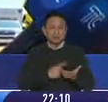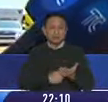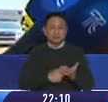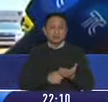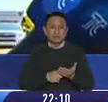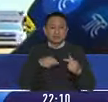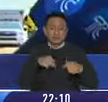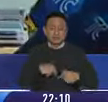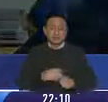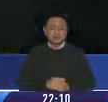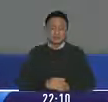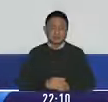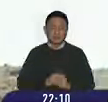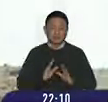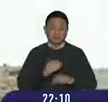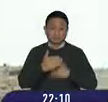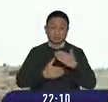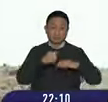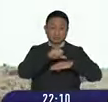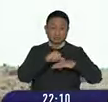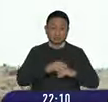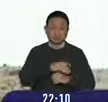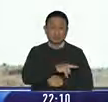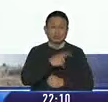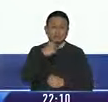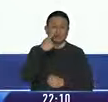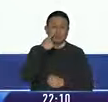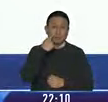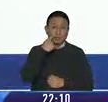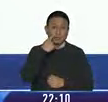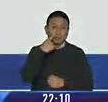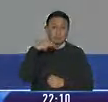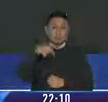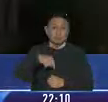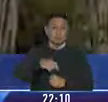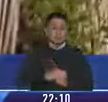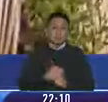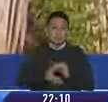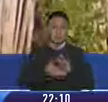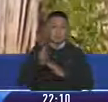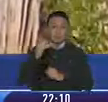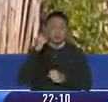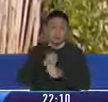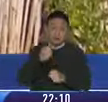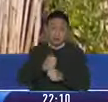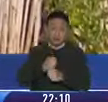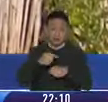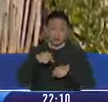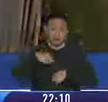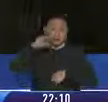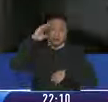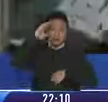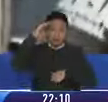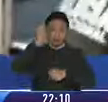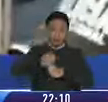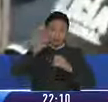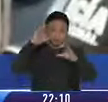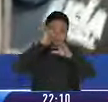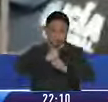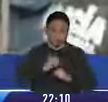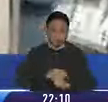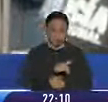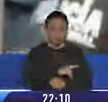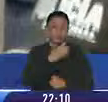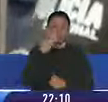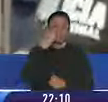el momento que se realice la autopsia. El padre de las niñas en esos instantes se encontraba trabajando porque tuvo guardia nocturna. La madre de